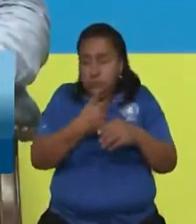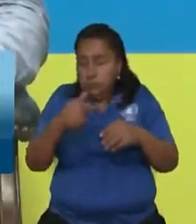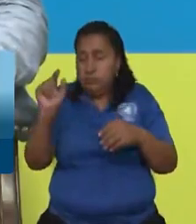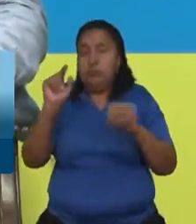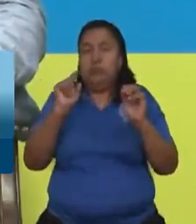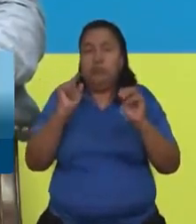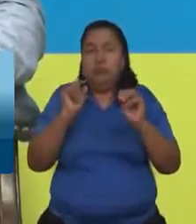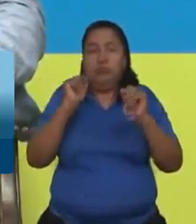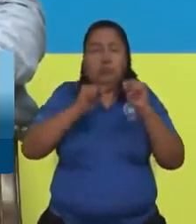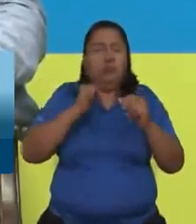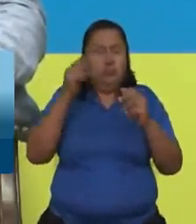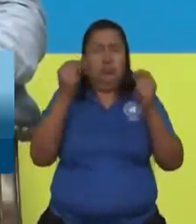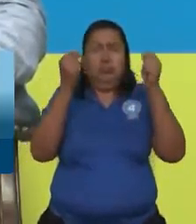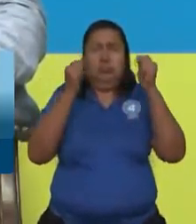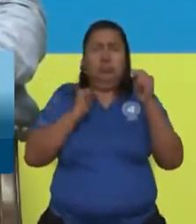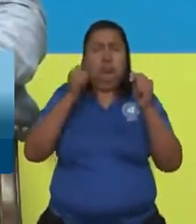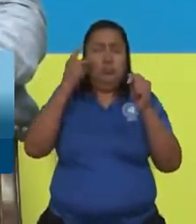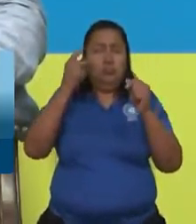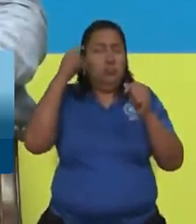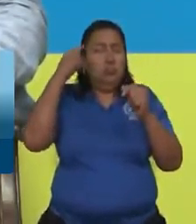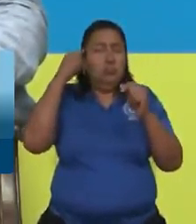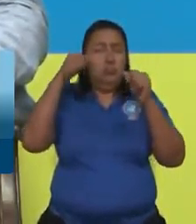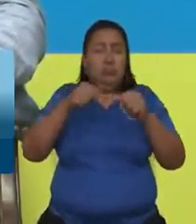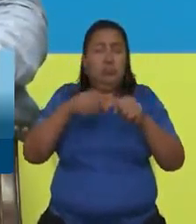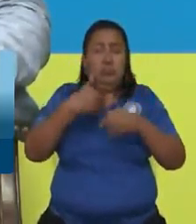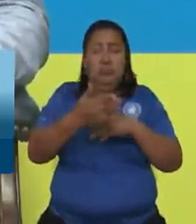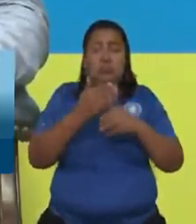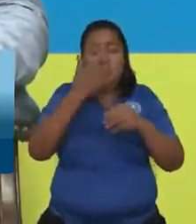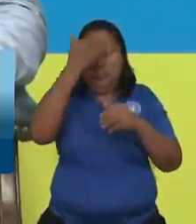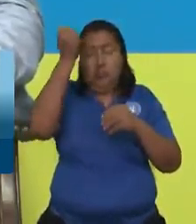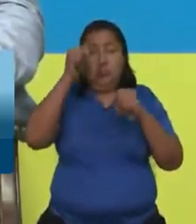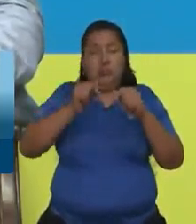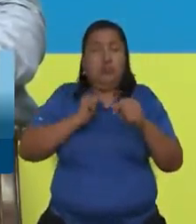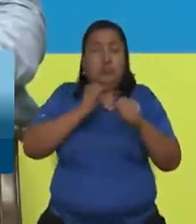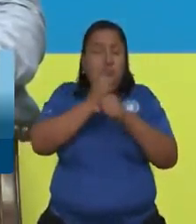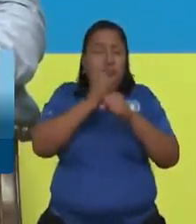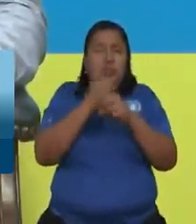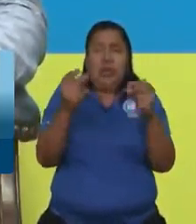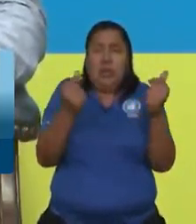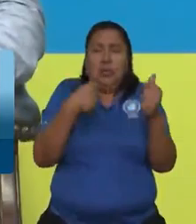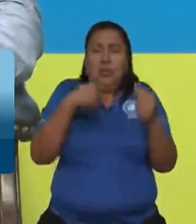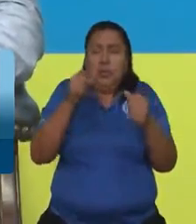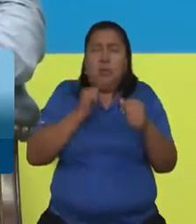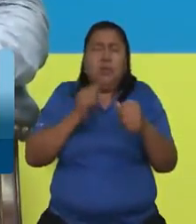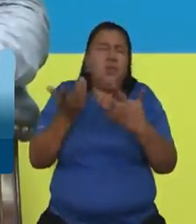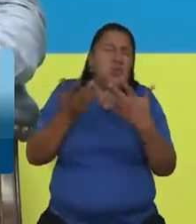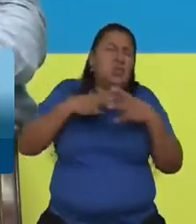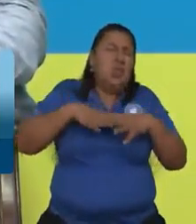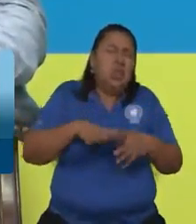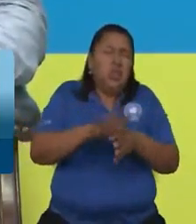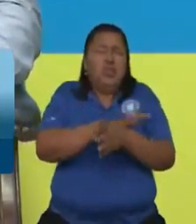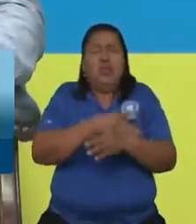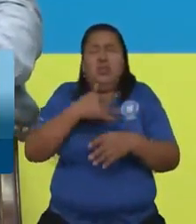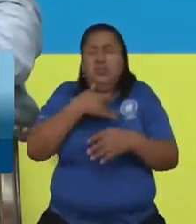Ya. Ahora, en el caso de los síntomas, le voy a hacer esta pregunta antes. Por ejemplo, hay personas que van al